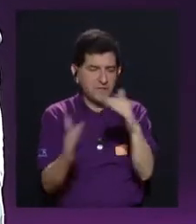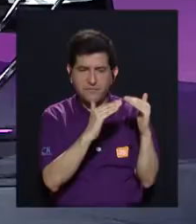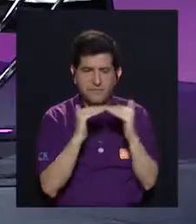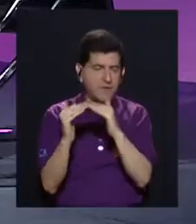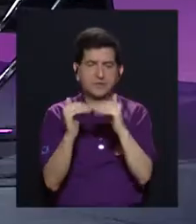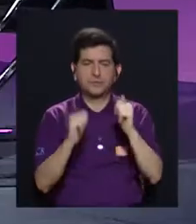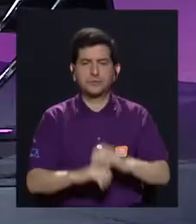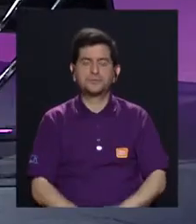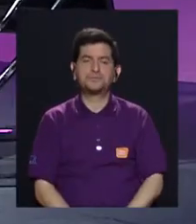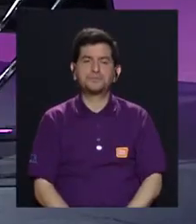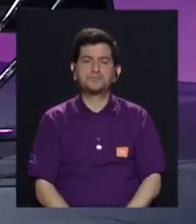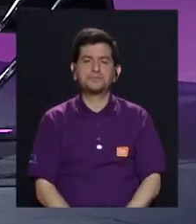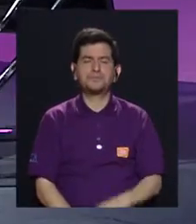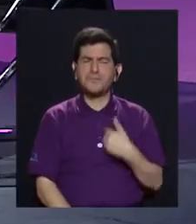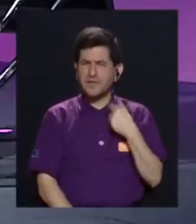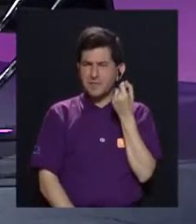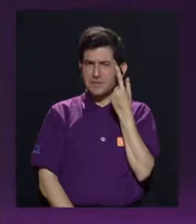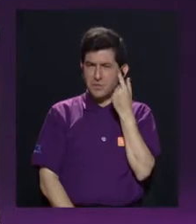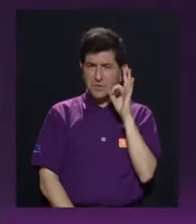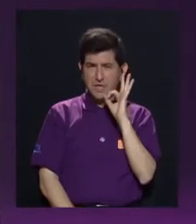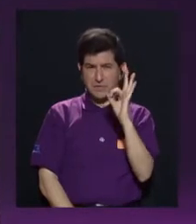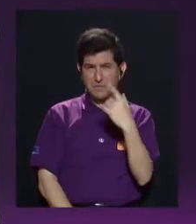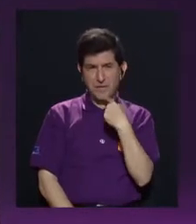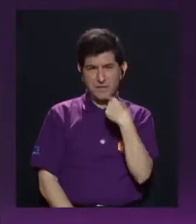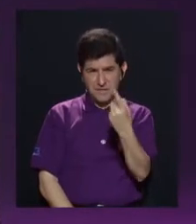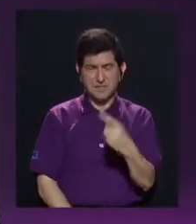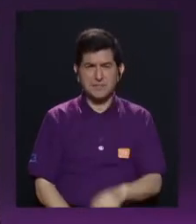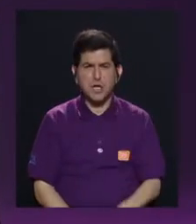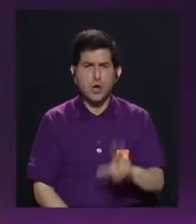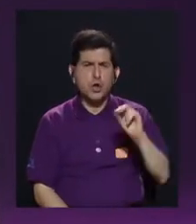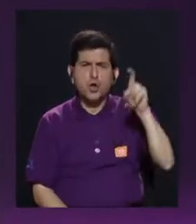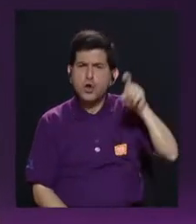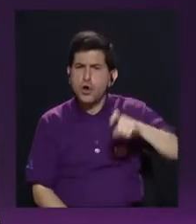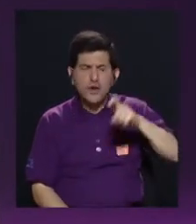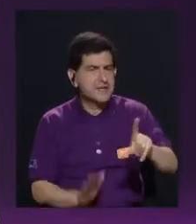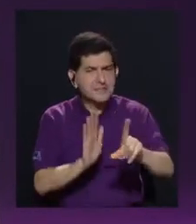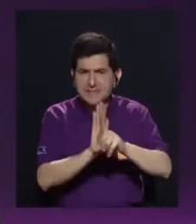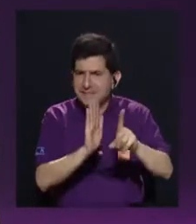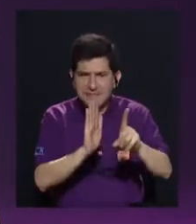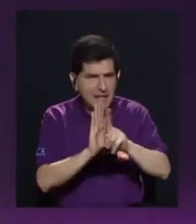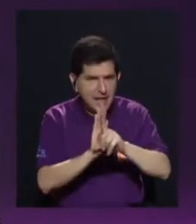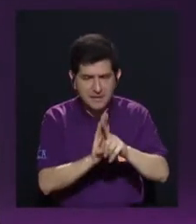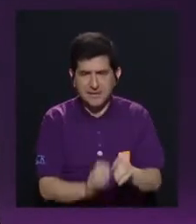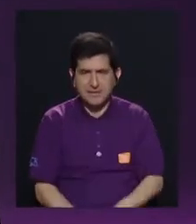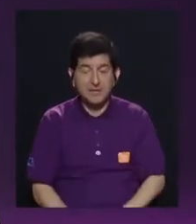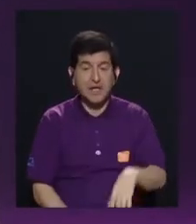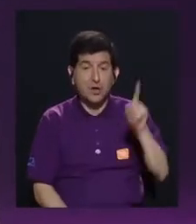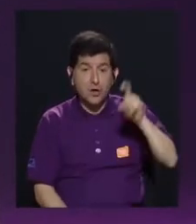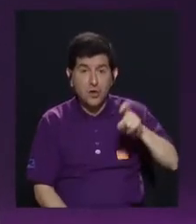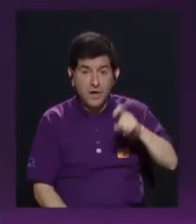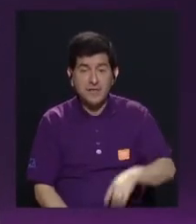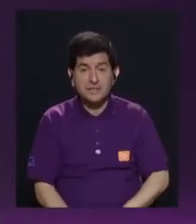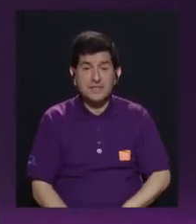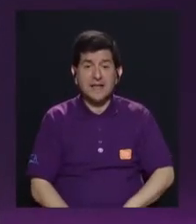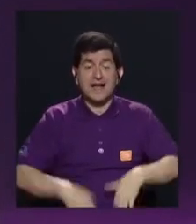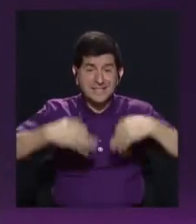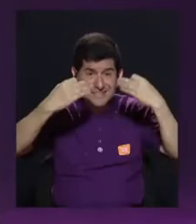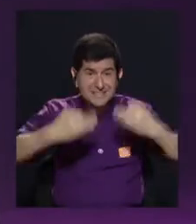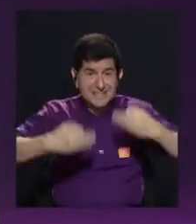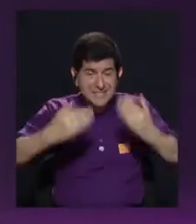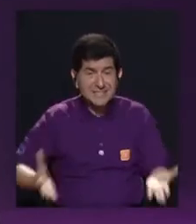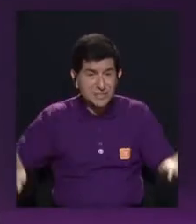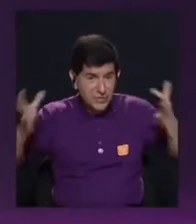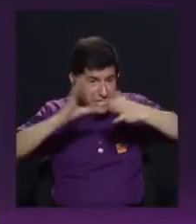la realidad sí entiendo bien usted se está diciendo que no se necesita legislar sino se necesita tomar decisiones al